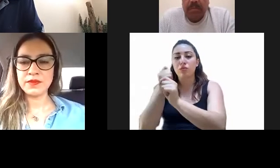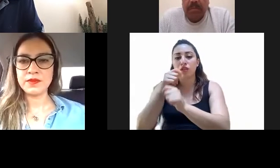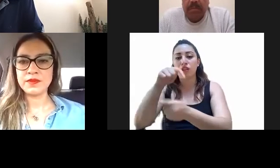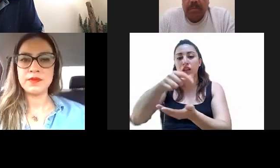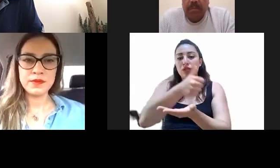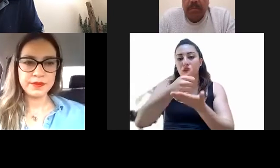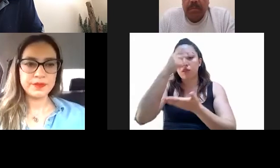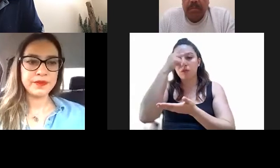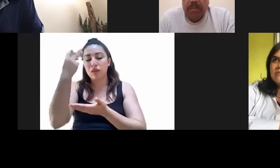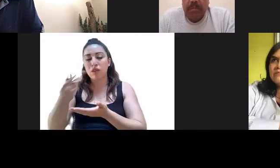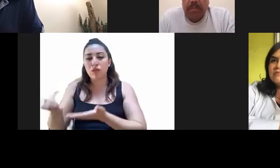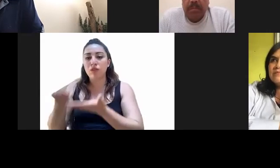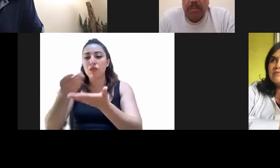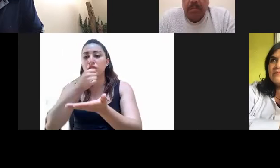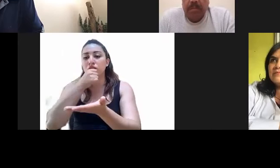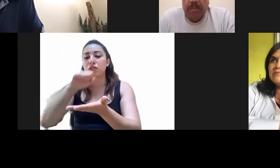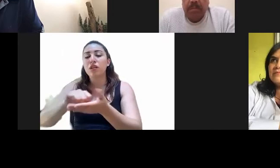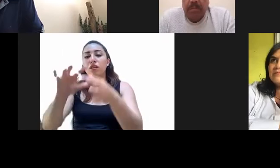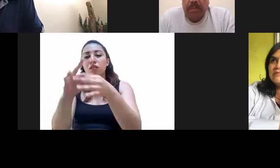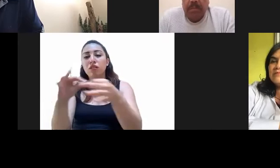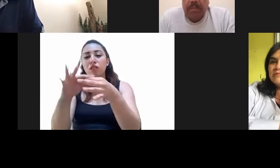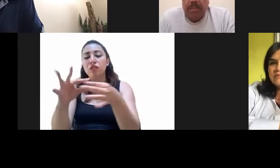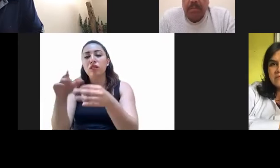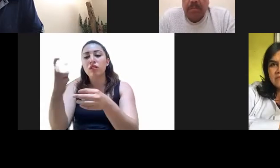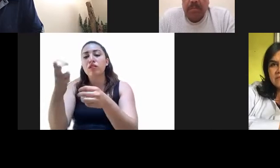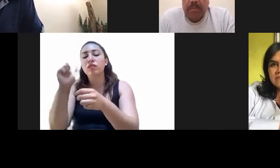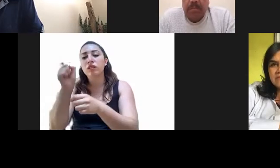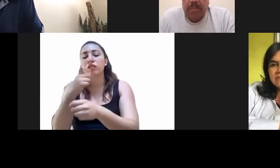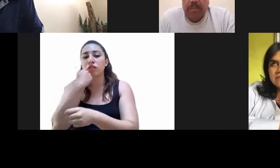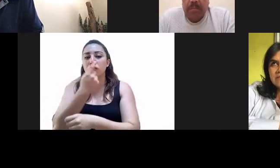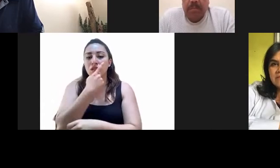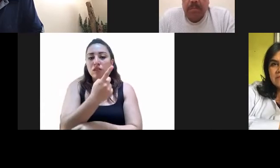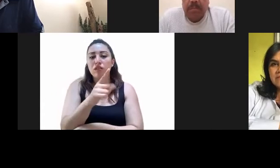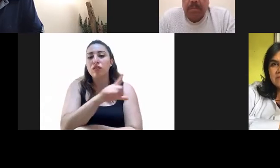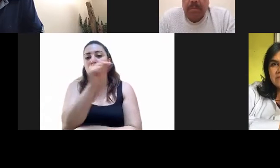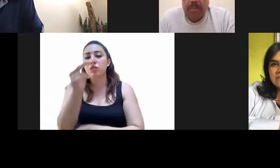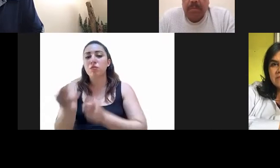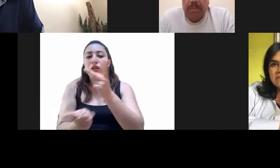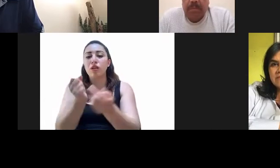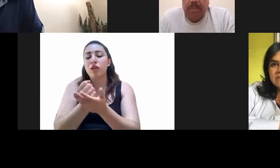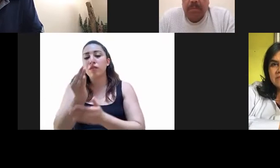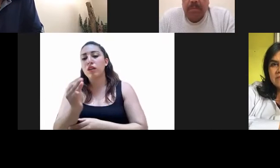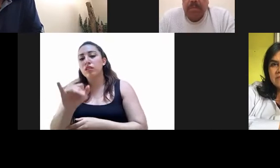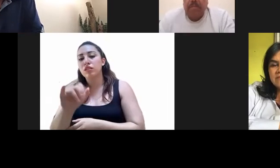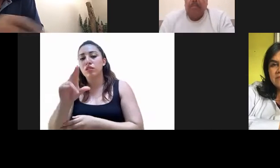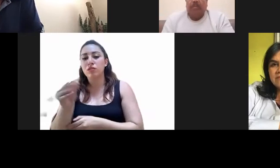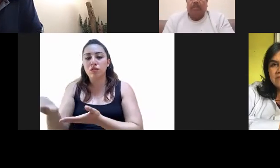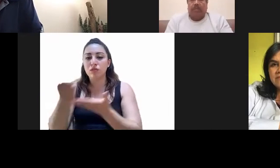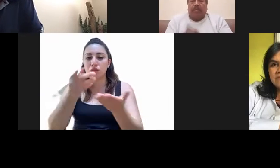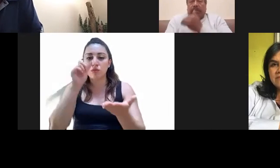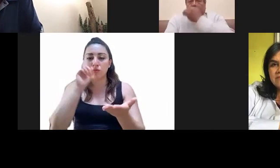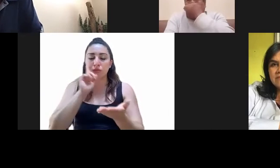diputada secretaria informar al contenido de dicho proyecto y, posteriormente, consultar si es de aprobarse. Adelante, diputada.